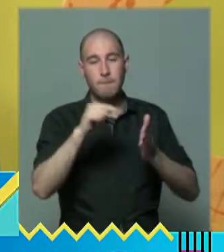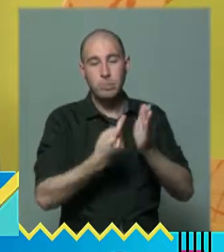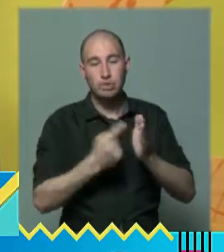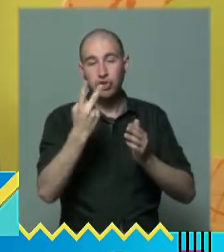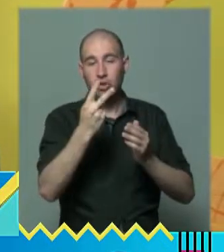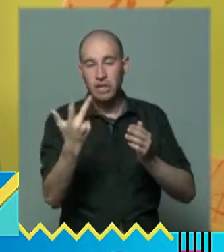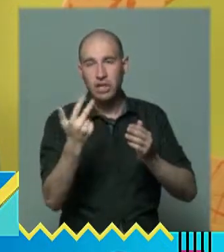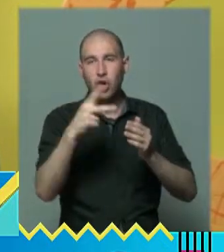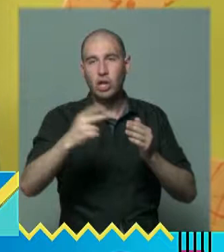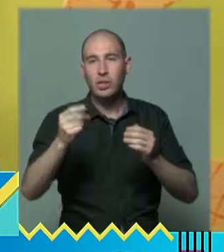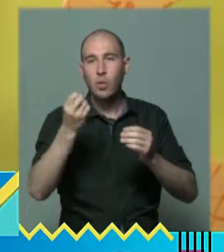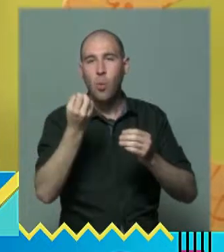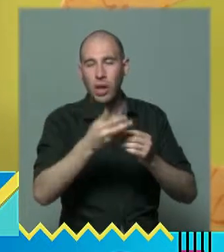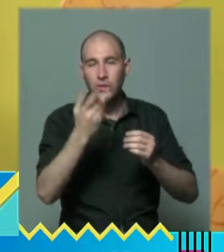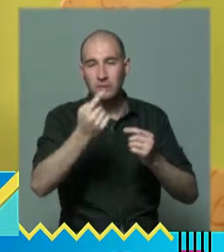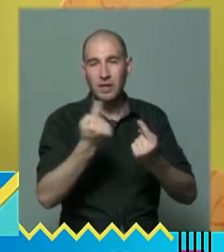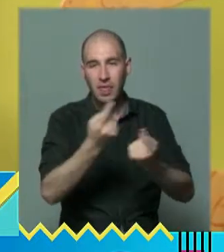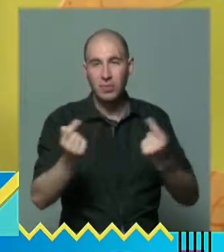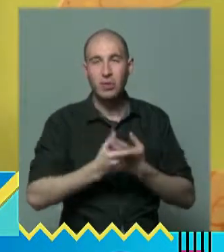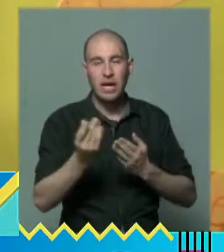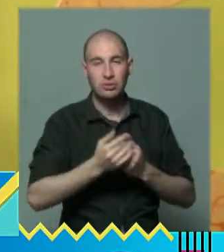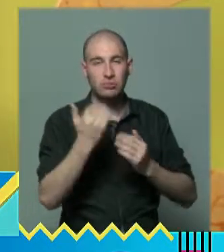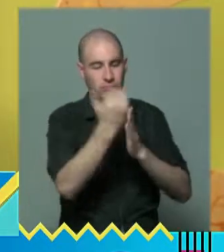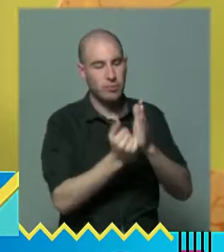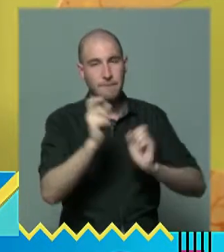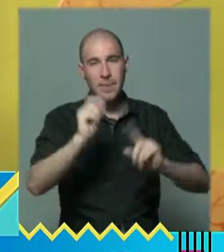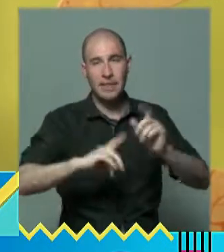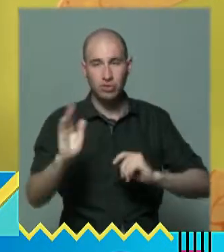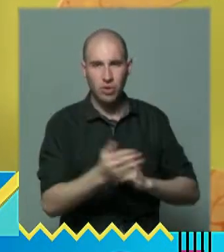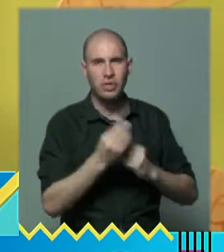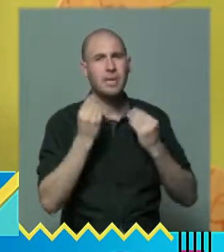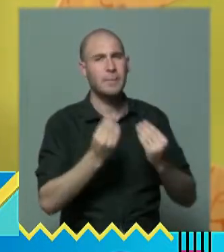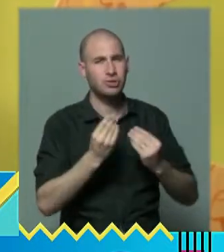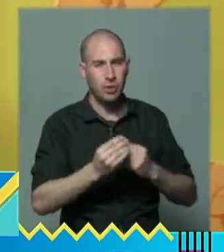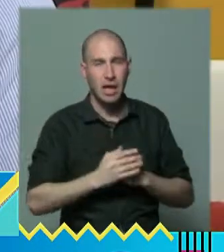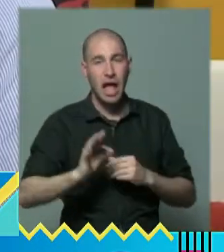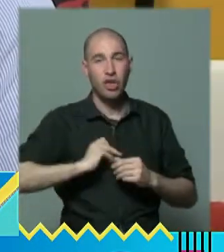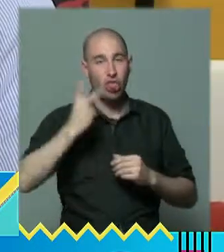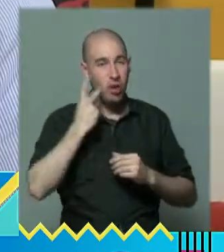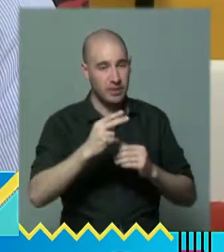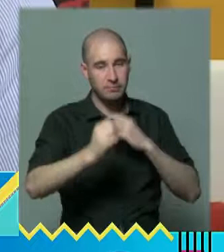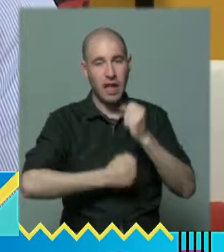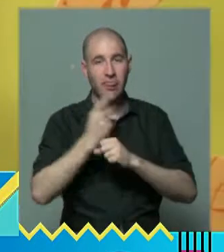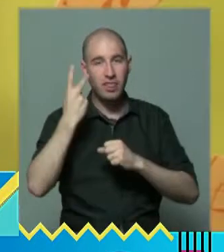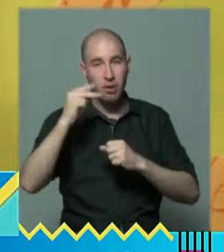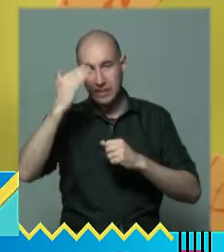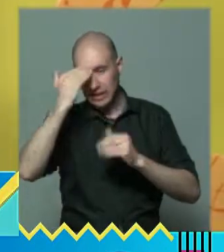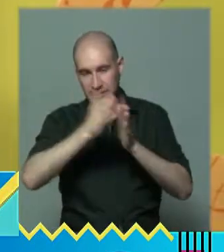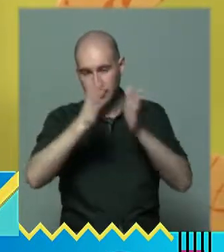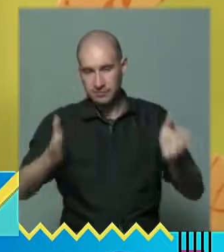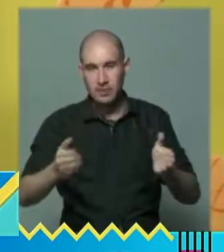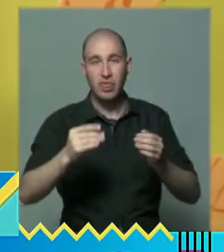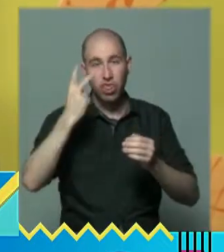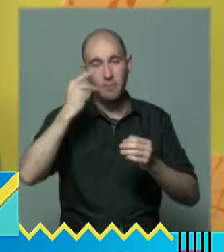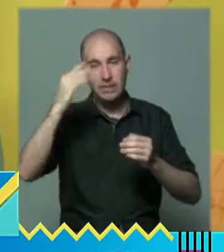definen cuántos cortes yo tengo por usuario y la duración de los cortes. Todo se mide. ¿Qué es lo que pasó desde el año 2000 hasta el año 2015 y qué pasó del